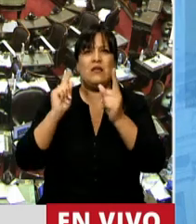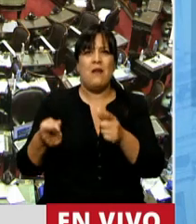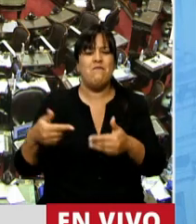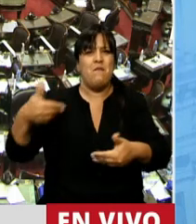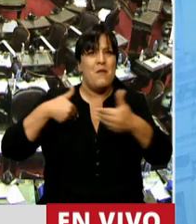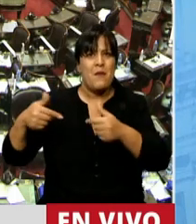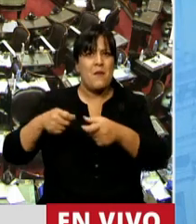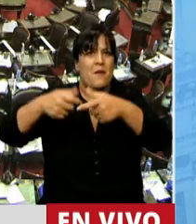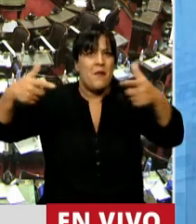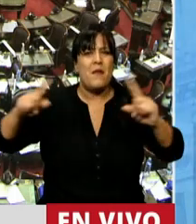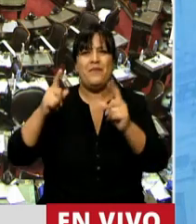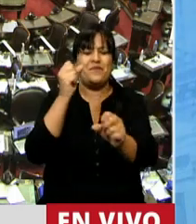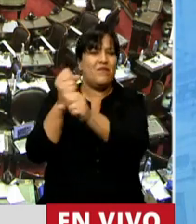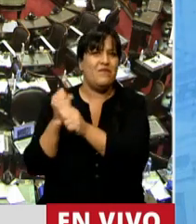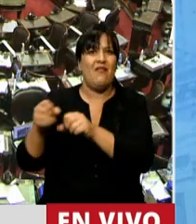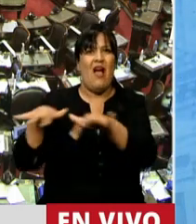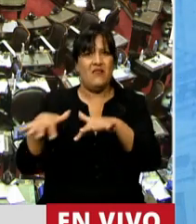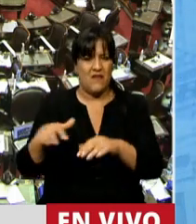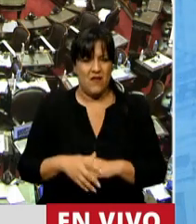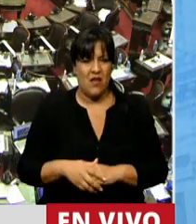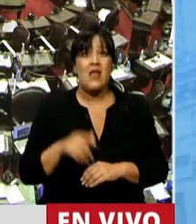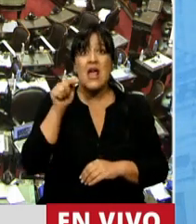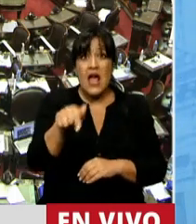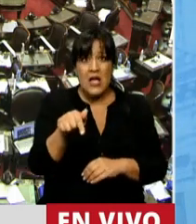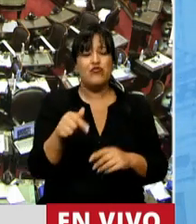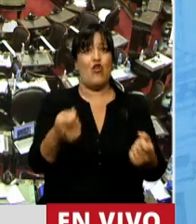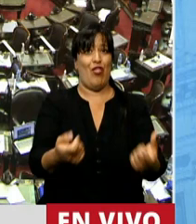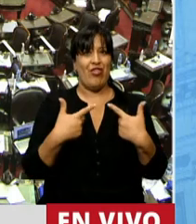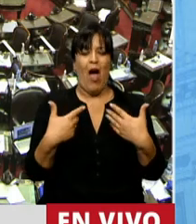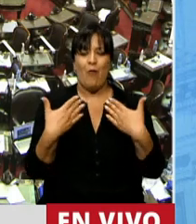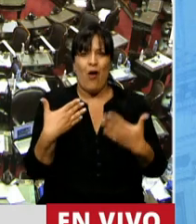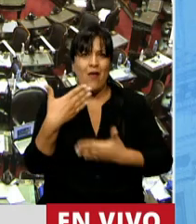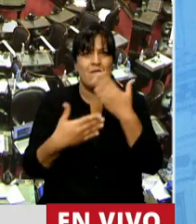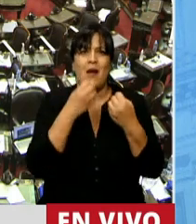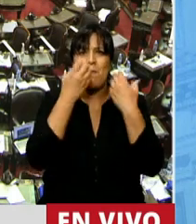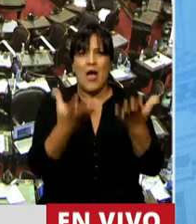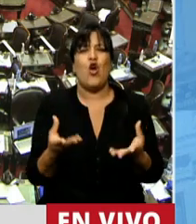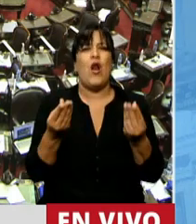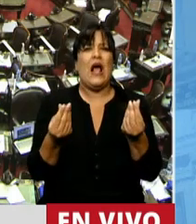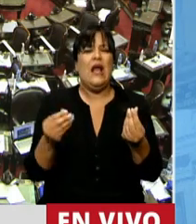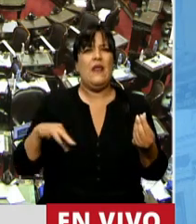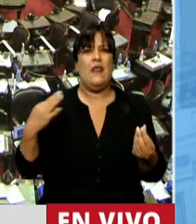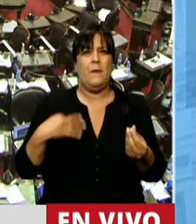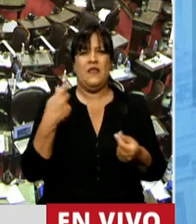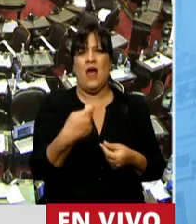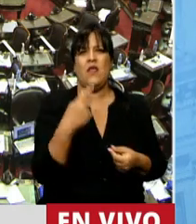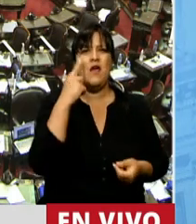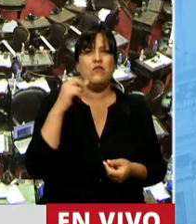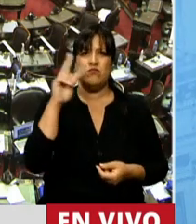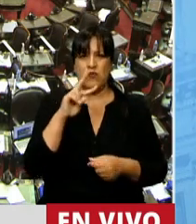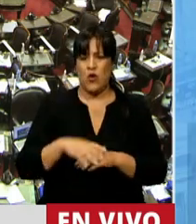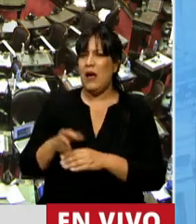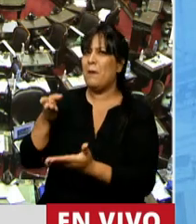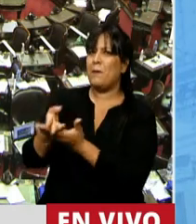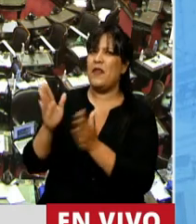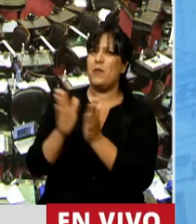la actividad y el empleo. Eso es lo que va a garantizar la mejora en la calidad de vida de nuestros jubilados y jubiladas, así